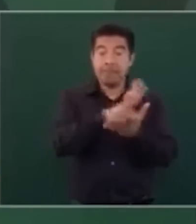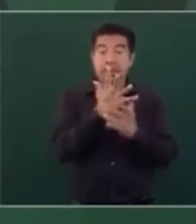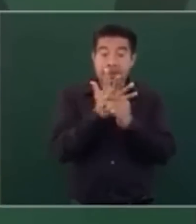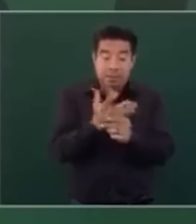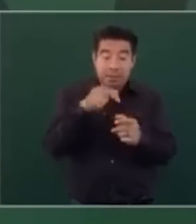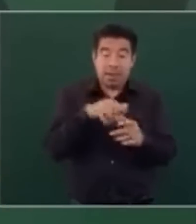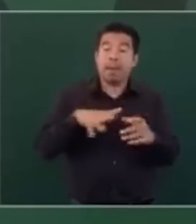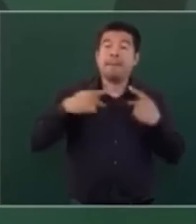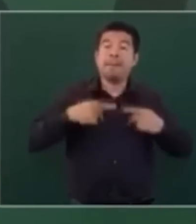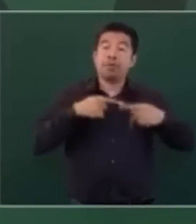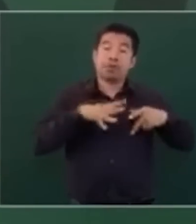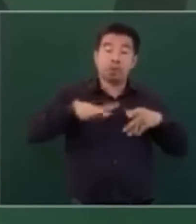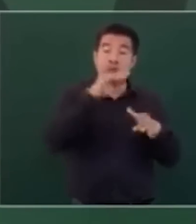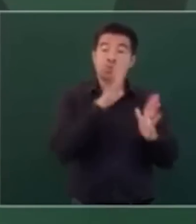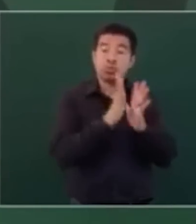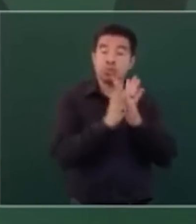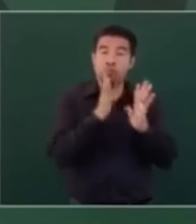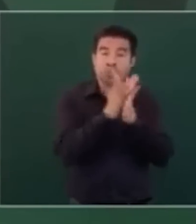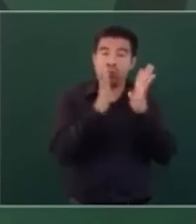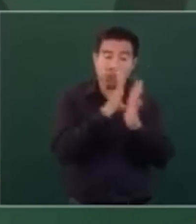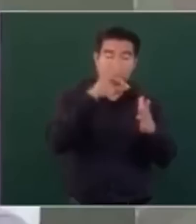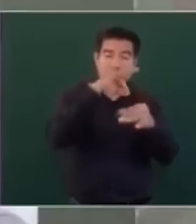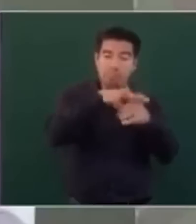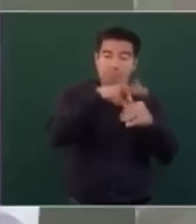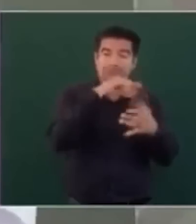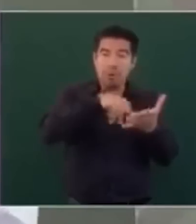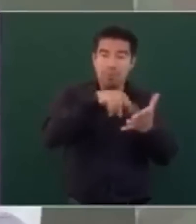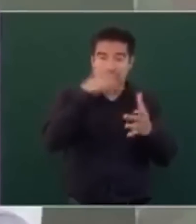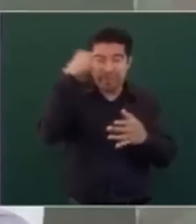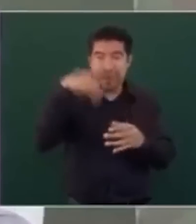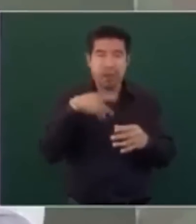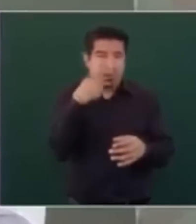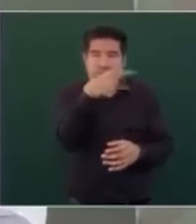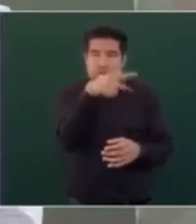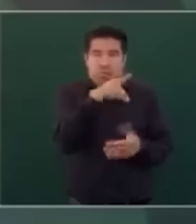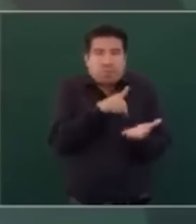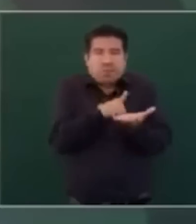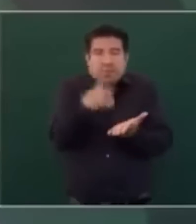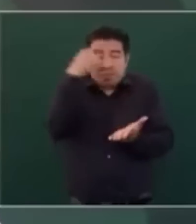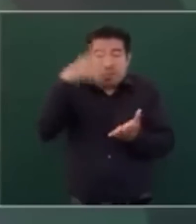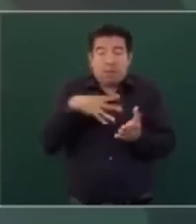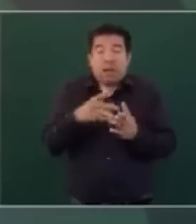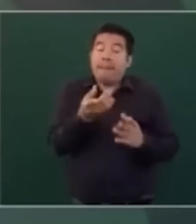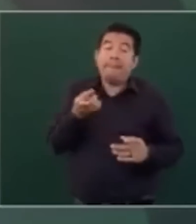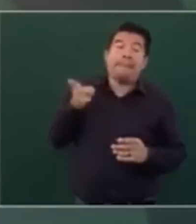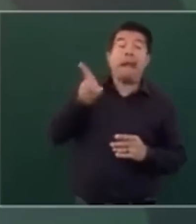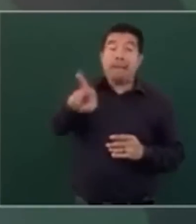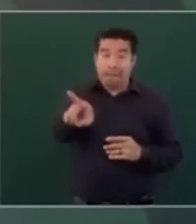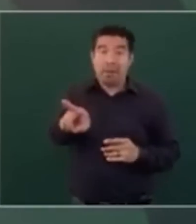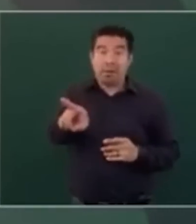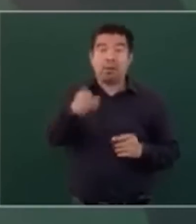instituye para su beneficio, y el pueblo tiene en todo momento el derecho de cambiar la forma de su gobierno.